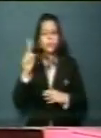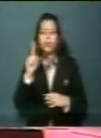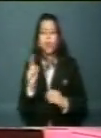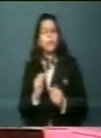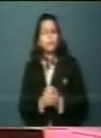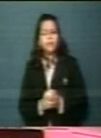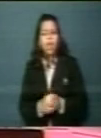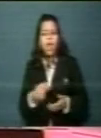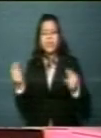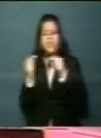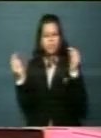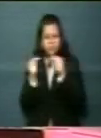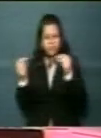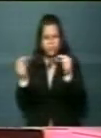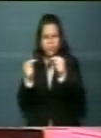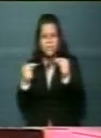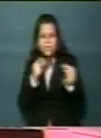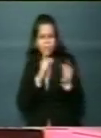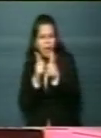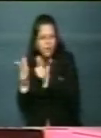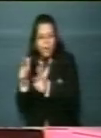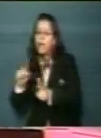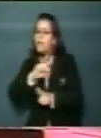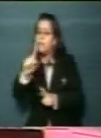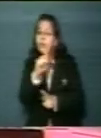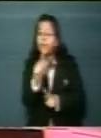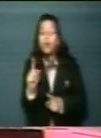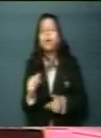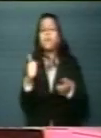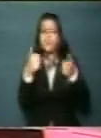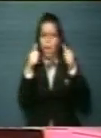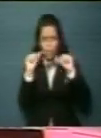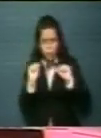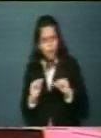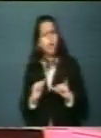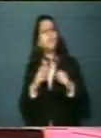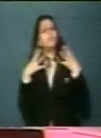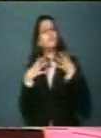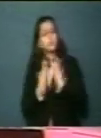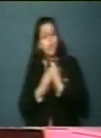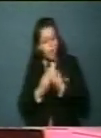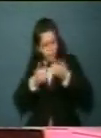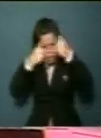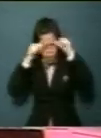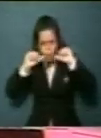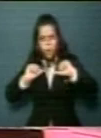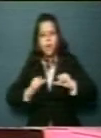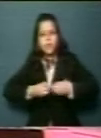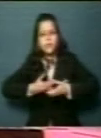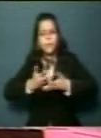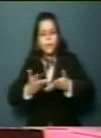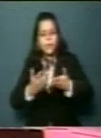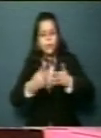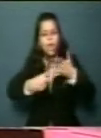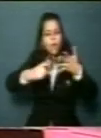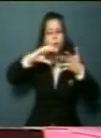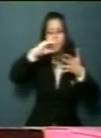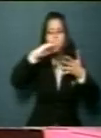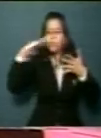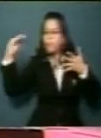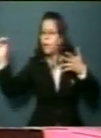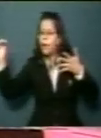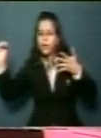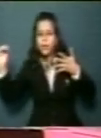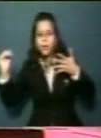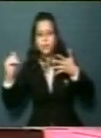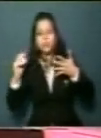sangrientos conflictos, sino de los grandes acuerdos y pactos sociales que se expresaron en constituciones políticas e